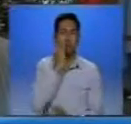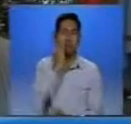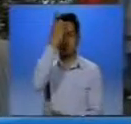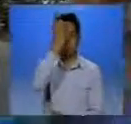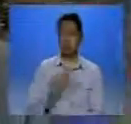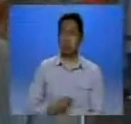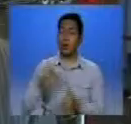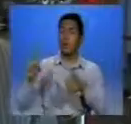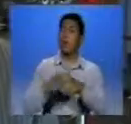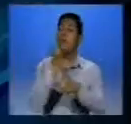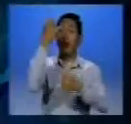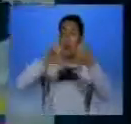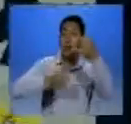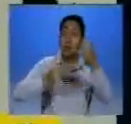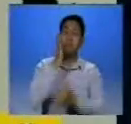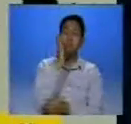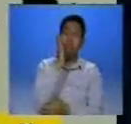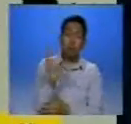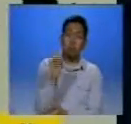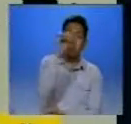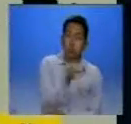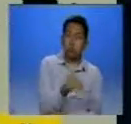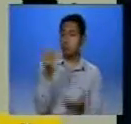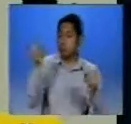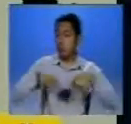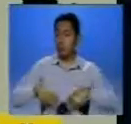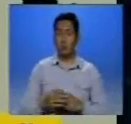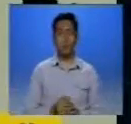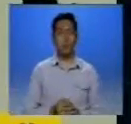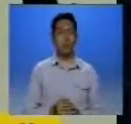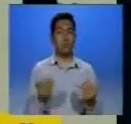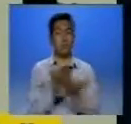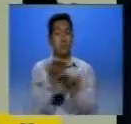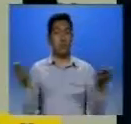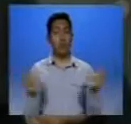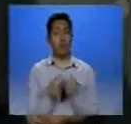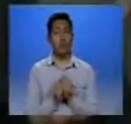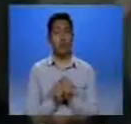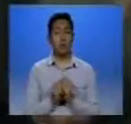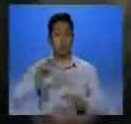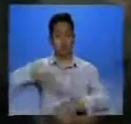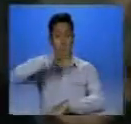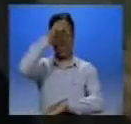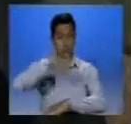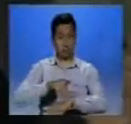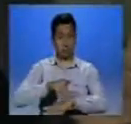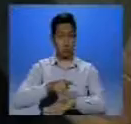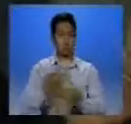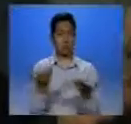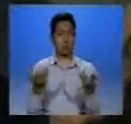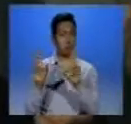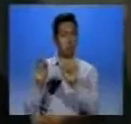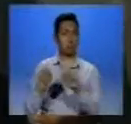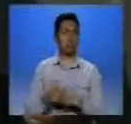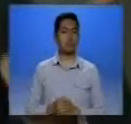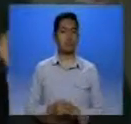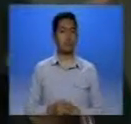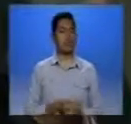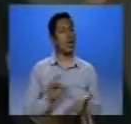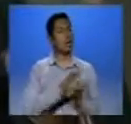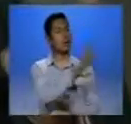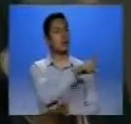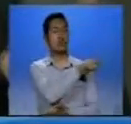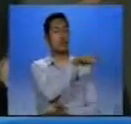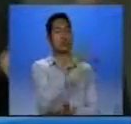primer apellido el de la madre. En el nuevo formato no se incluirá el nivel de instrucción. Que tú puedes expulsar a alguien por no